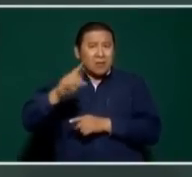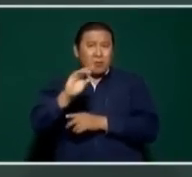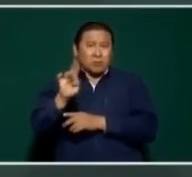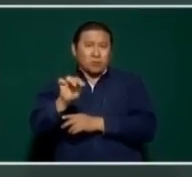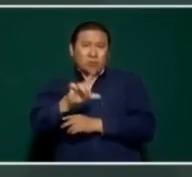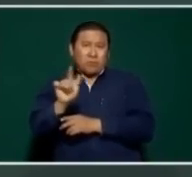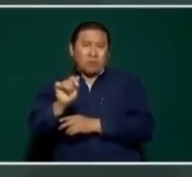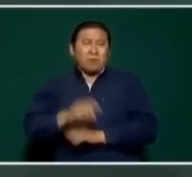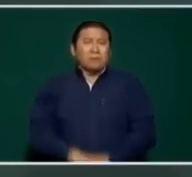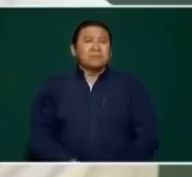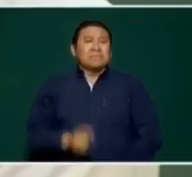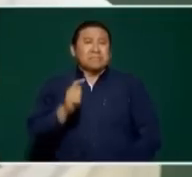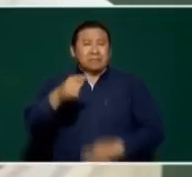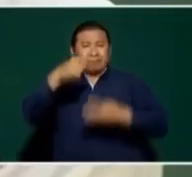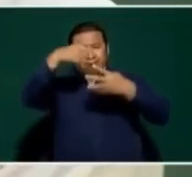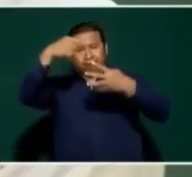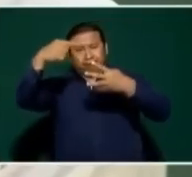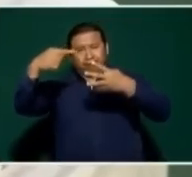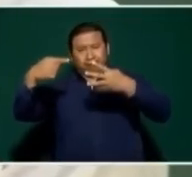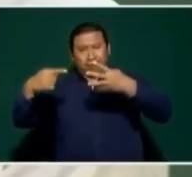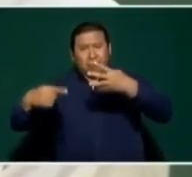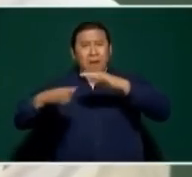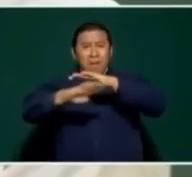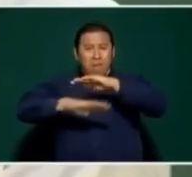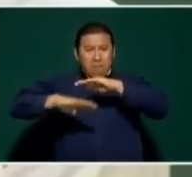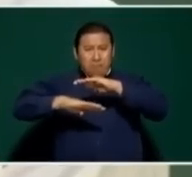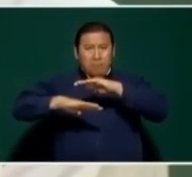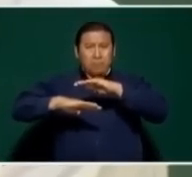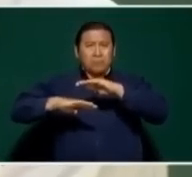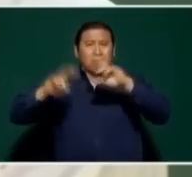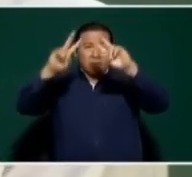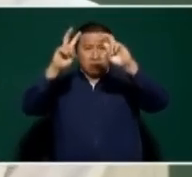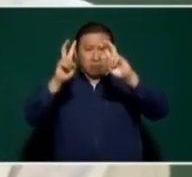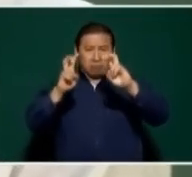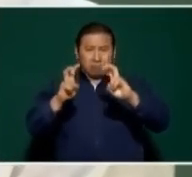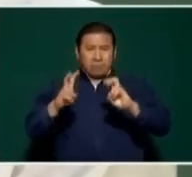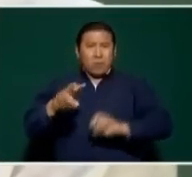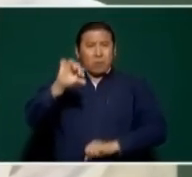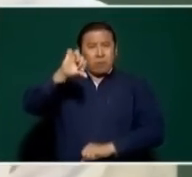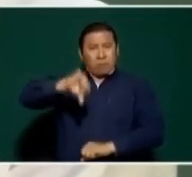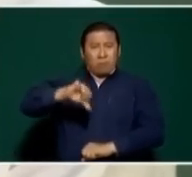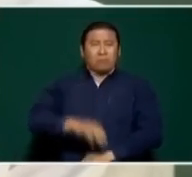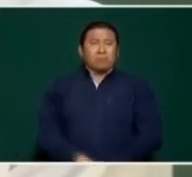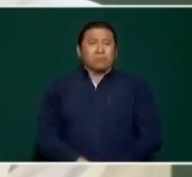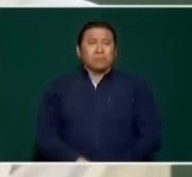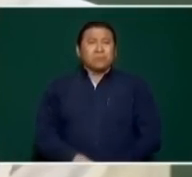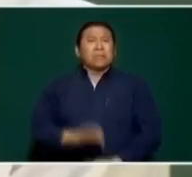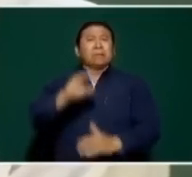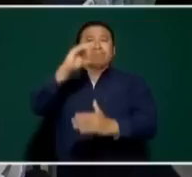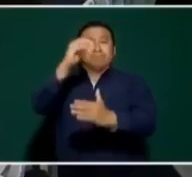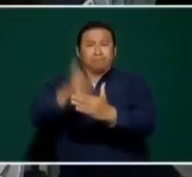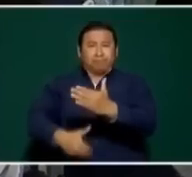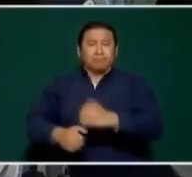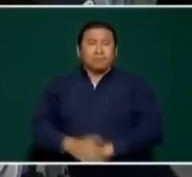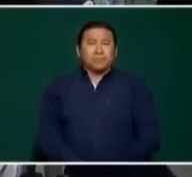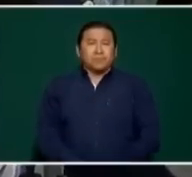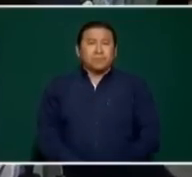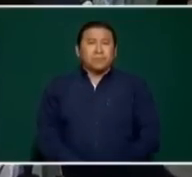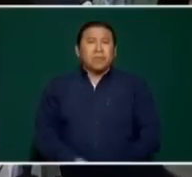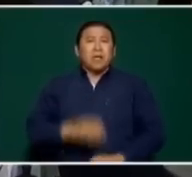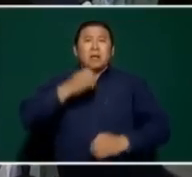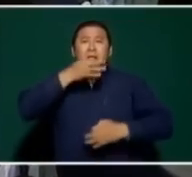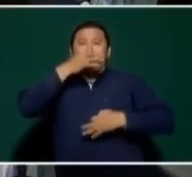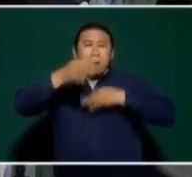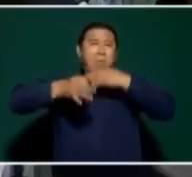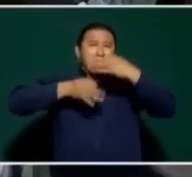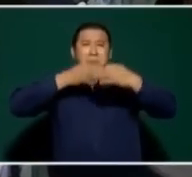Consumidor. Estos son los temas básicos a tratar el día de hoy. Terminando las